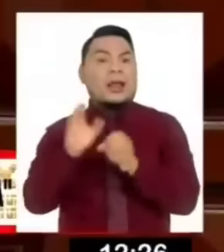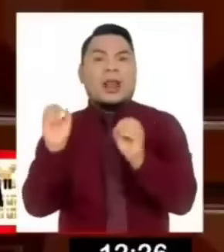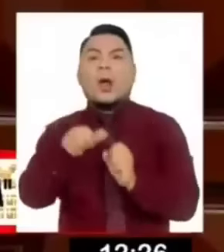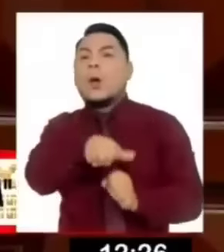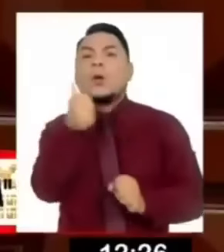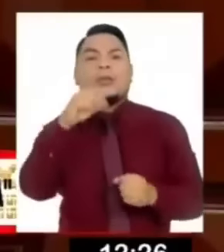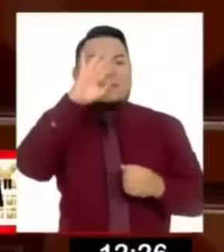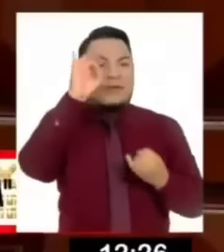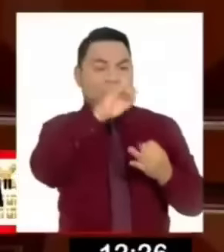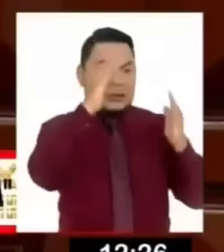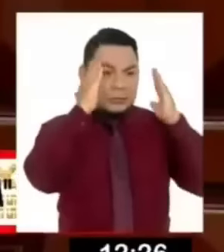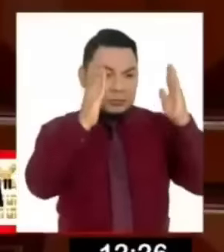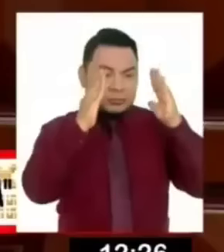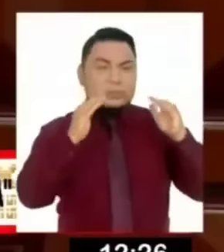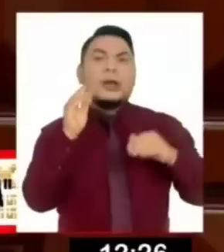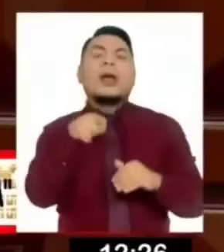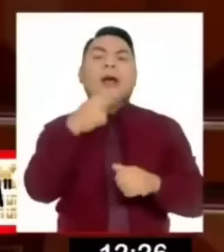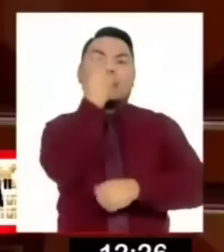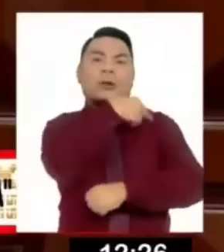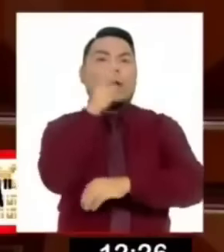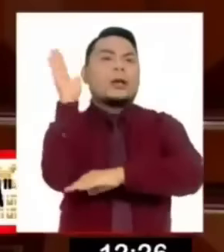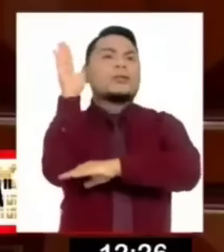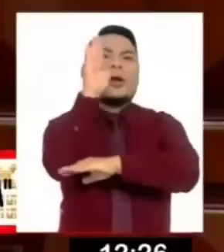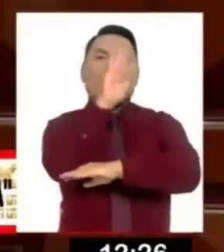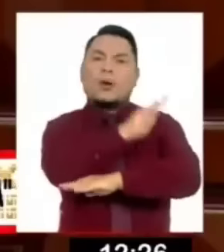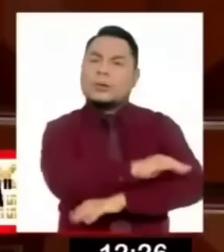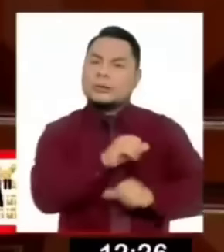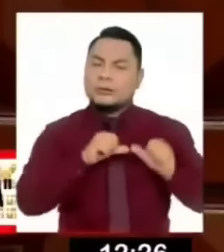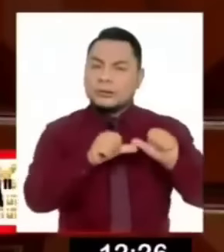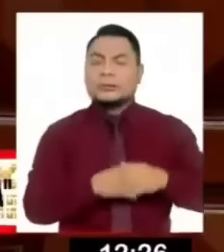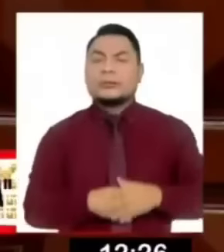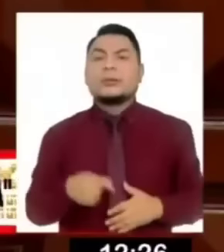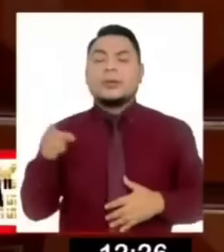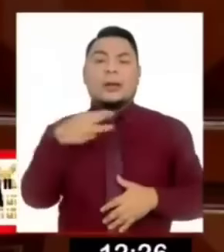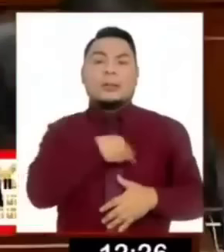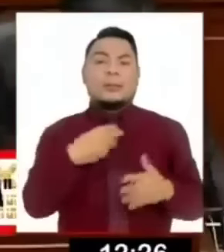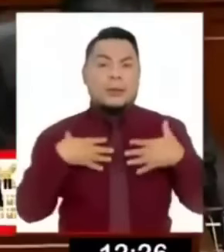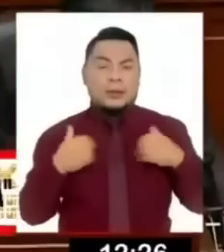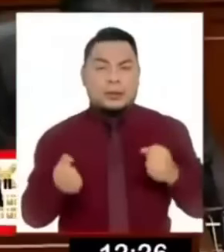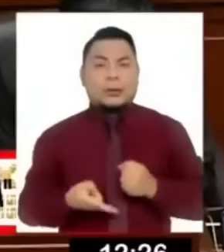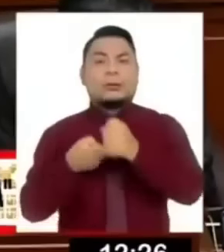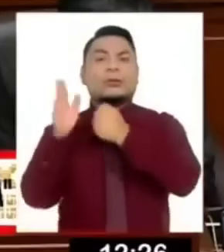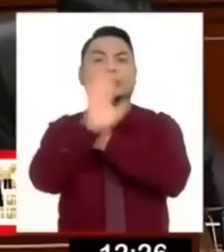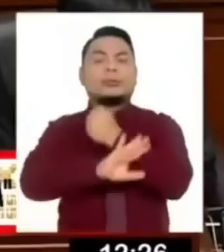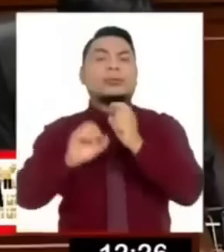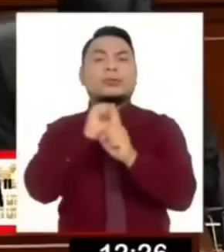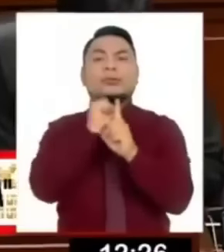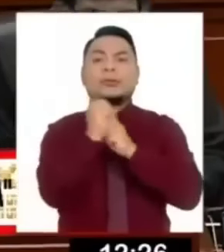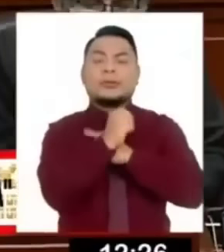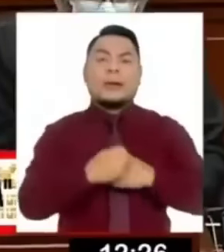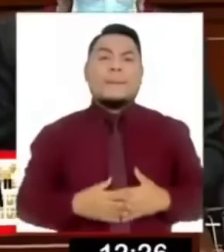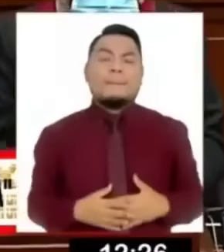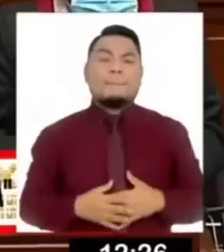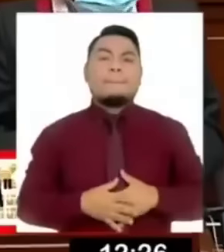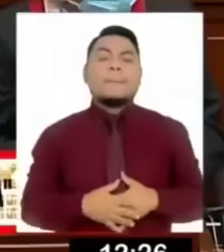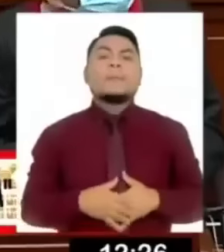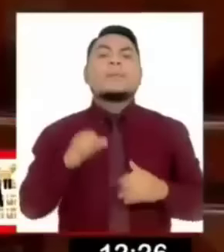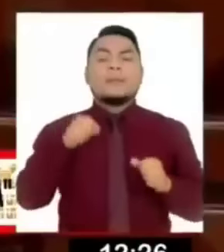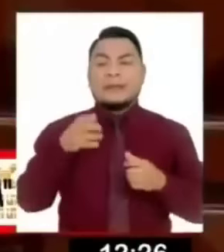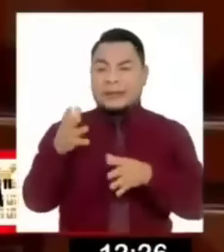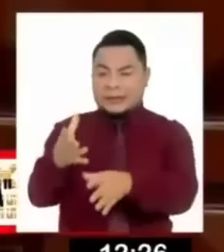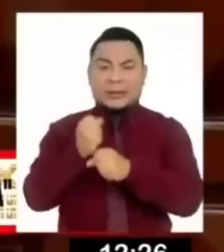hasta 12 horas en los establecimientos del Ministerio de Salud y la Seguridad Social. Se